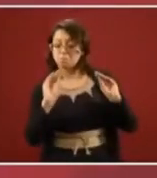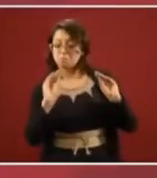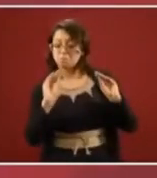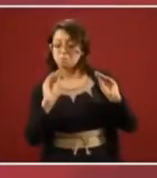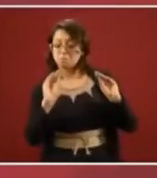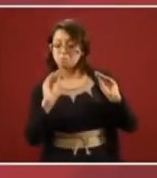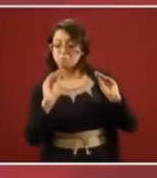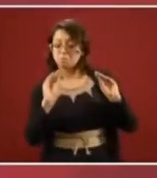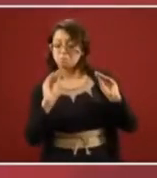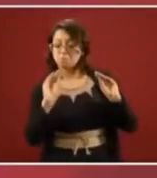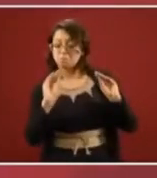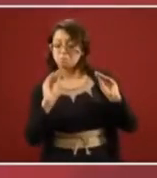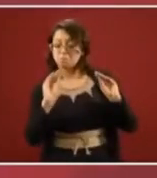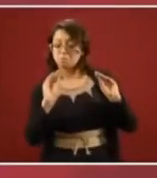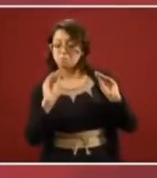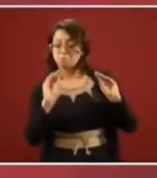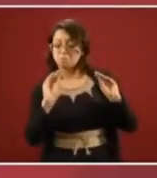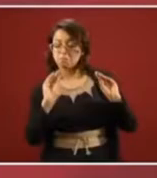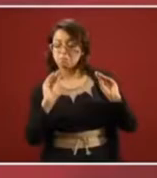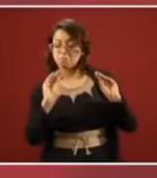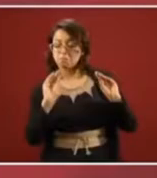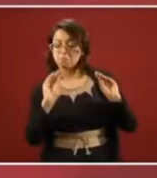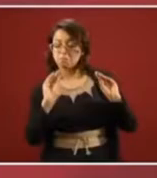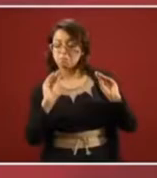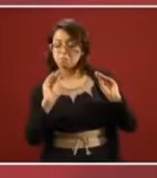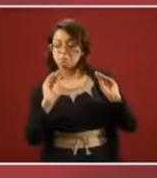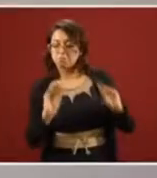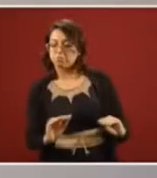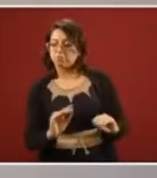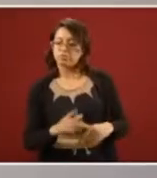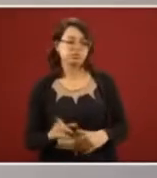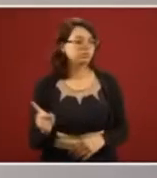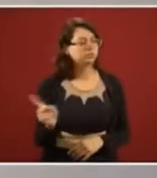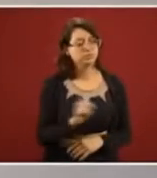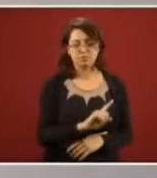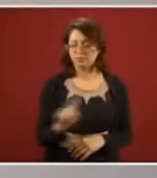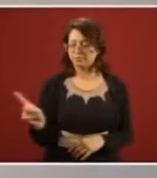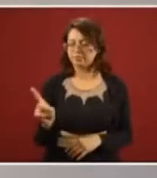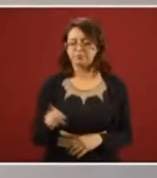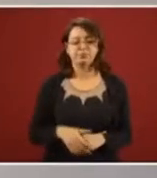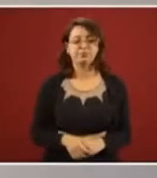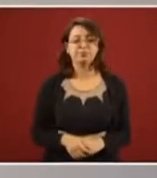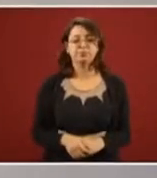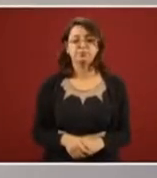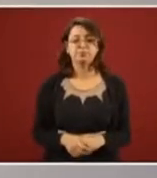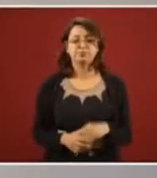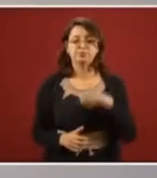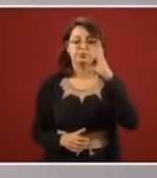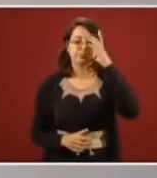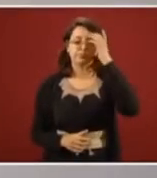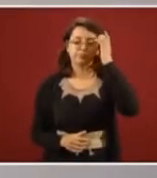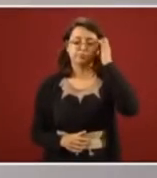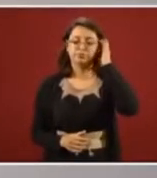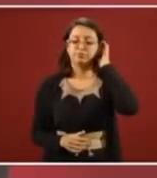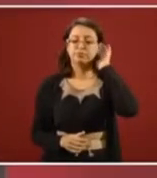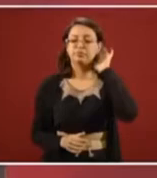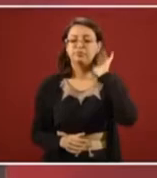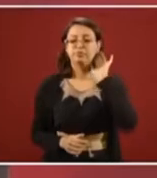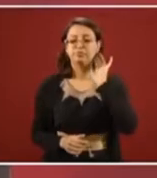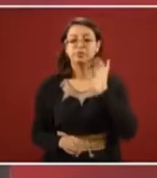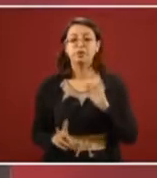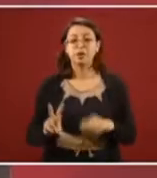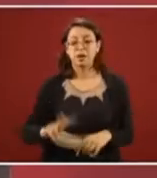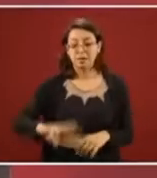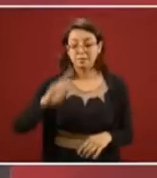no habla nadie salga en esta media si no que se pueda llevar a